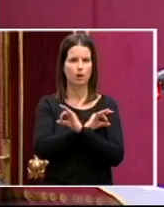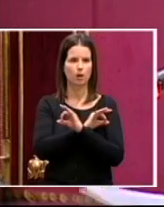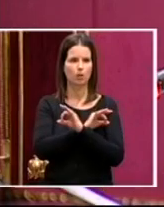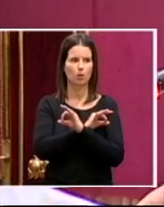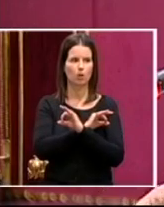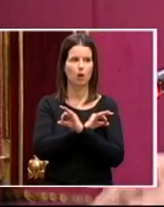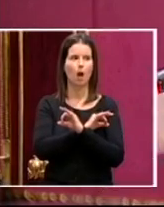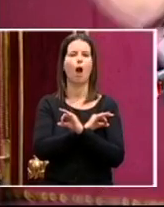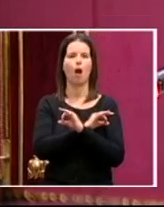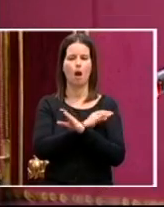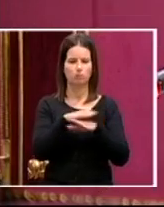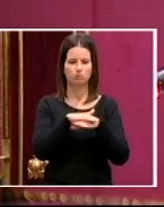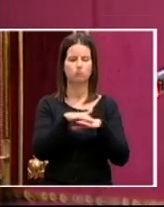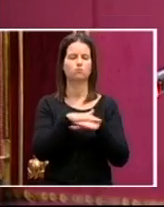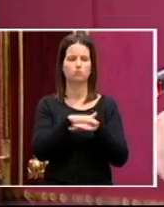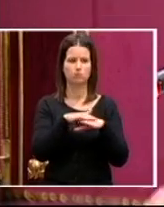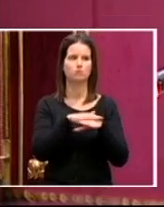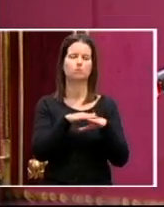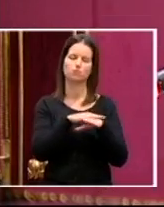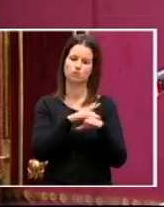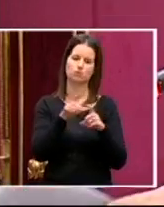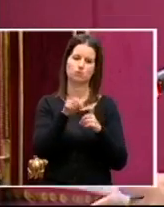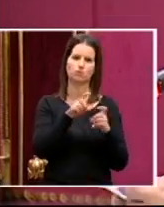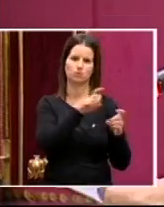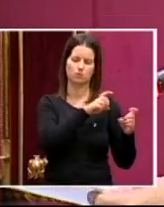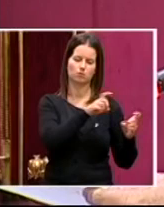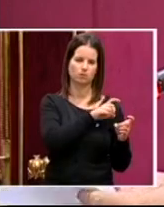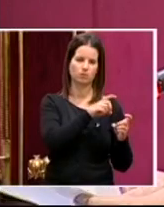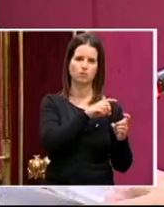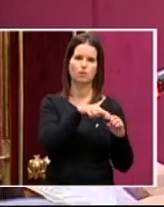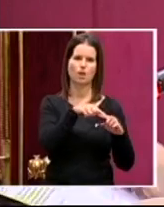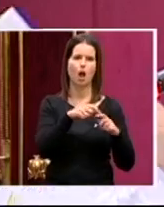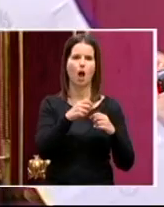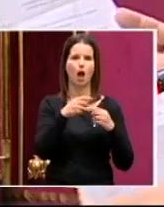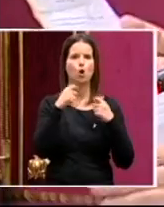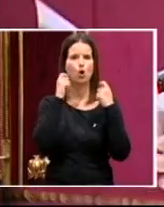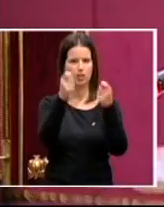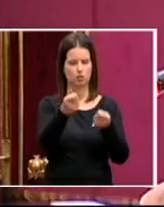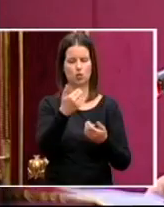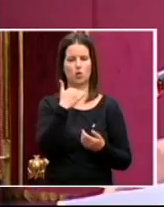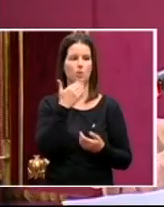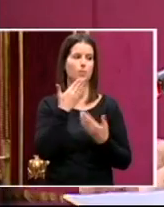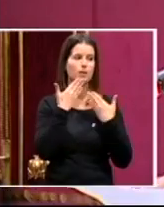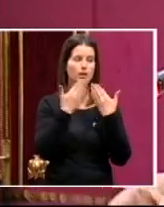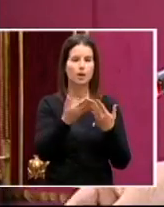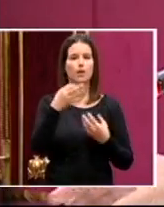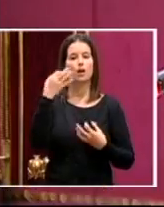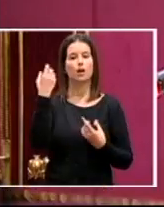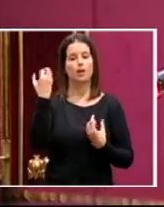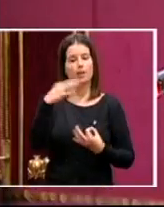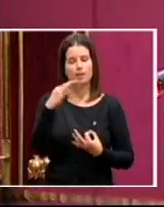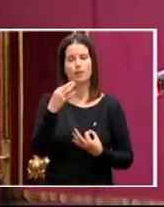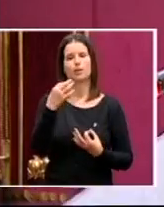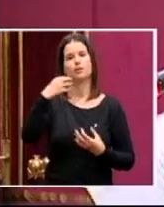Ah, bueno, perdón, entonces sí, me voy entonces a la concesión, efectivamente. Me voy a la concesión, perdón, muchas gracias, señor Oliver. Lo único que tendríamos que hacer es